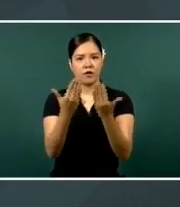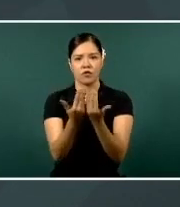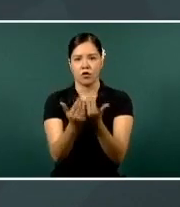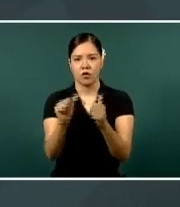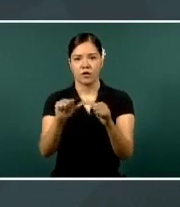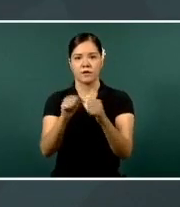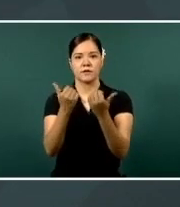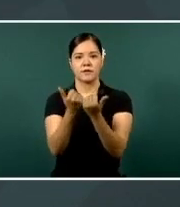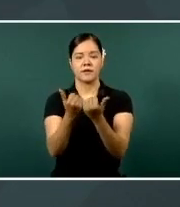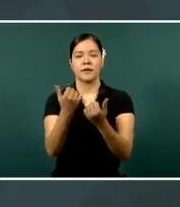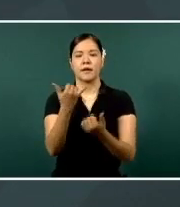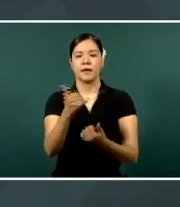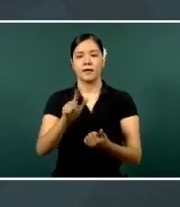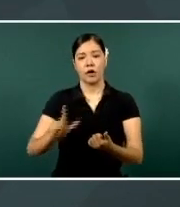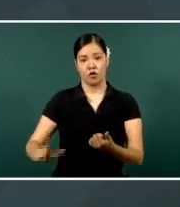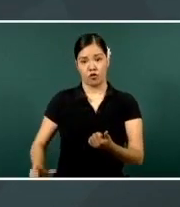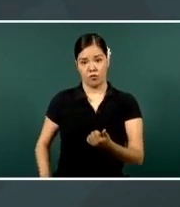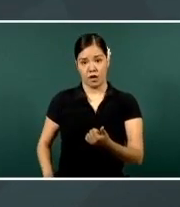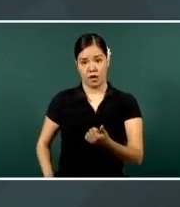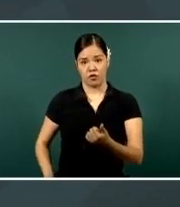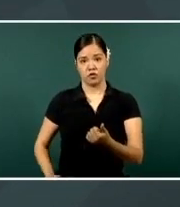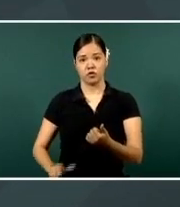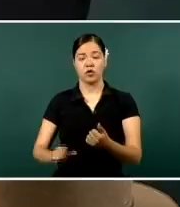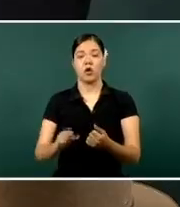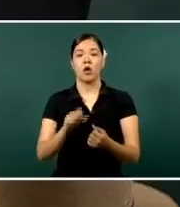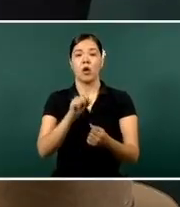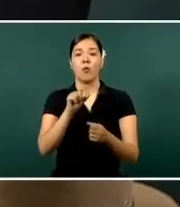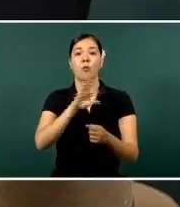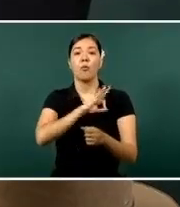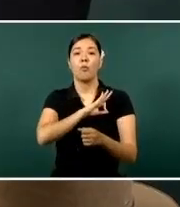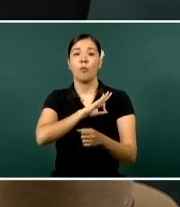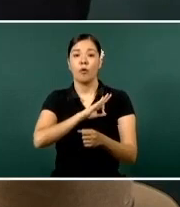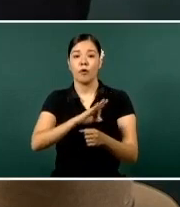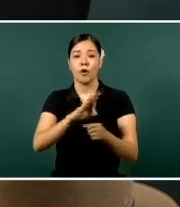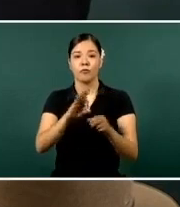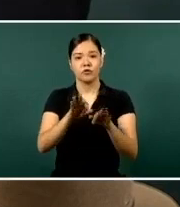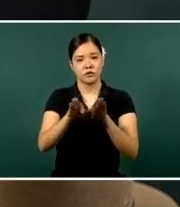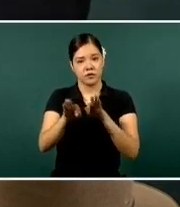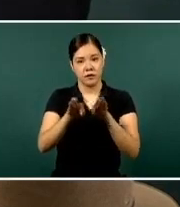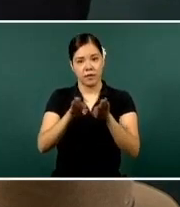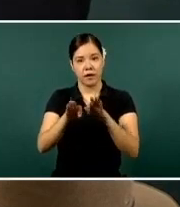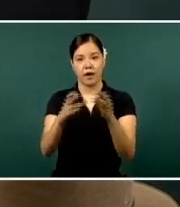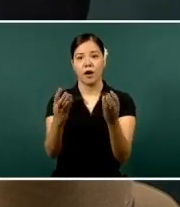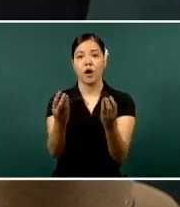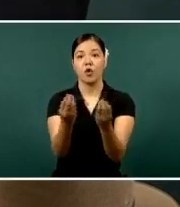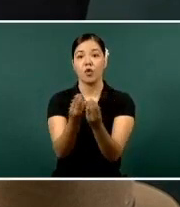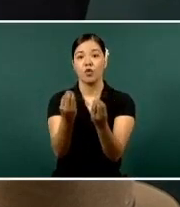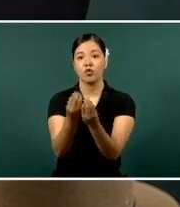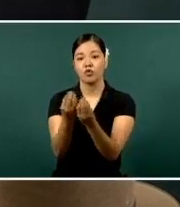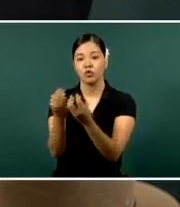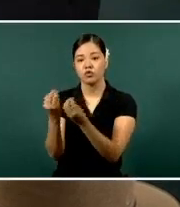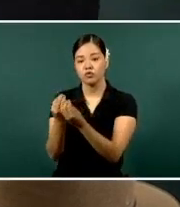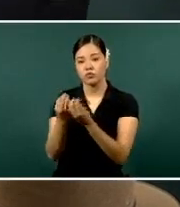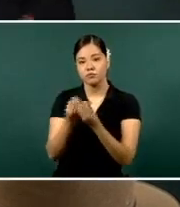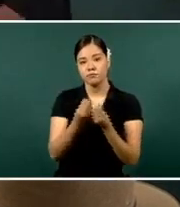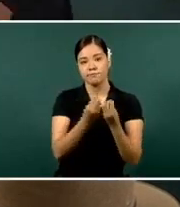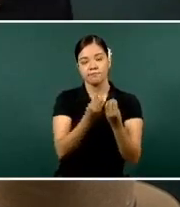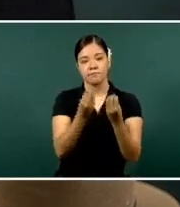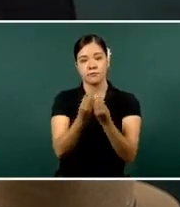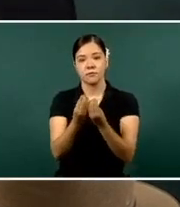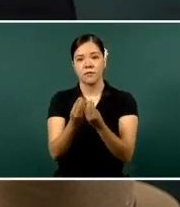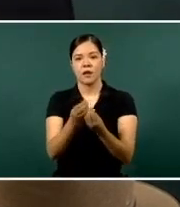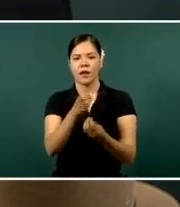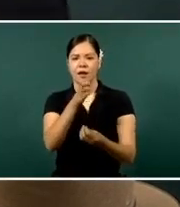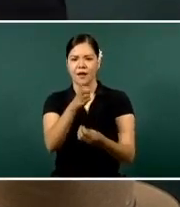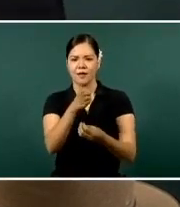de los gobiernos municipales, hemos venido trabajando de forma coordinada y la coordinación es la que